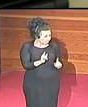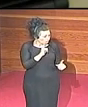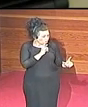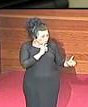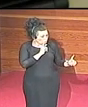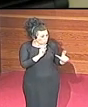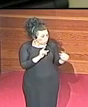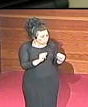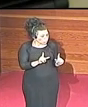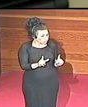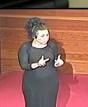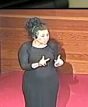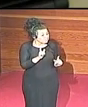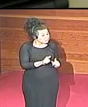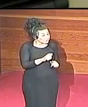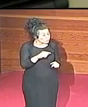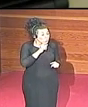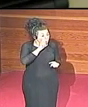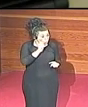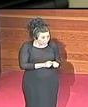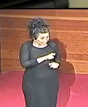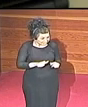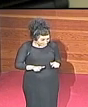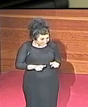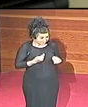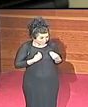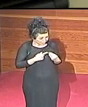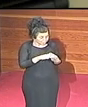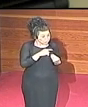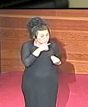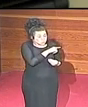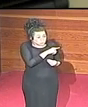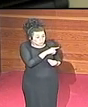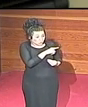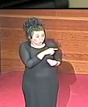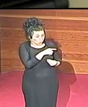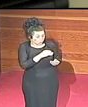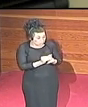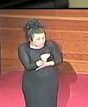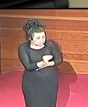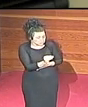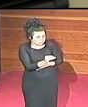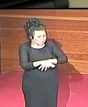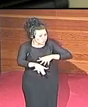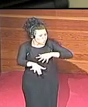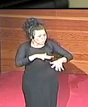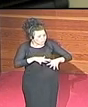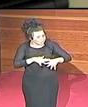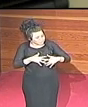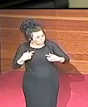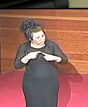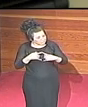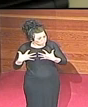estos ciudadanos de origen ruso se movilizaron para luchar contra esas tropas de todas las formas posibles.